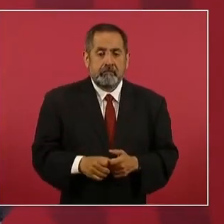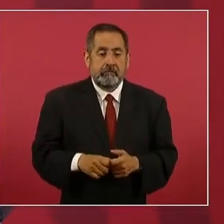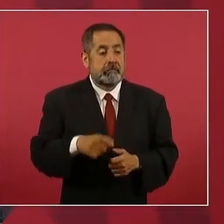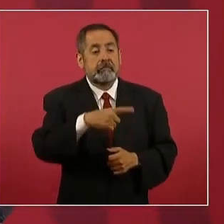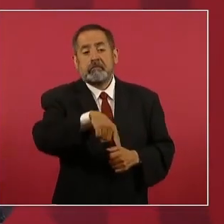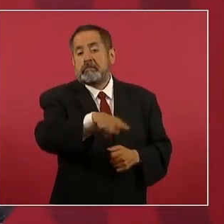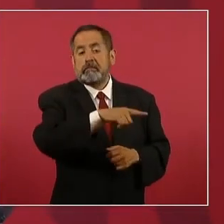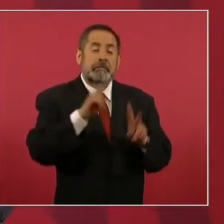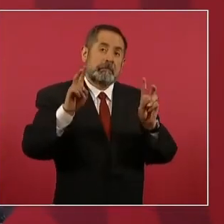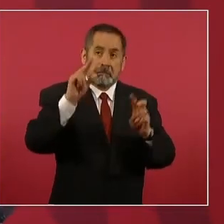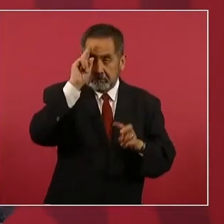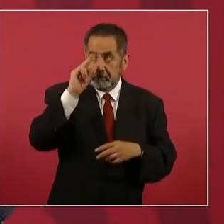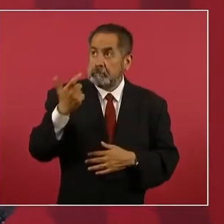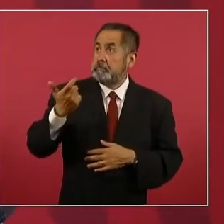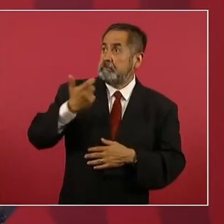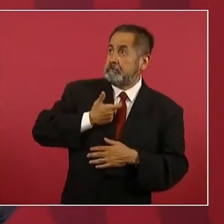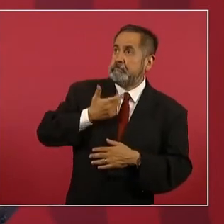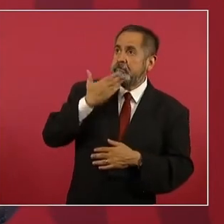intelectuales,